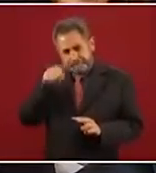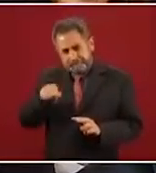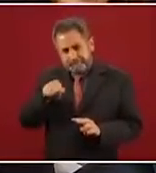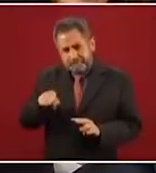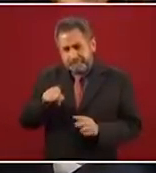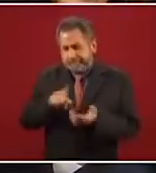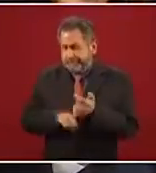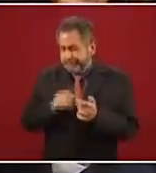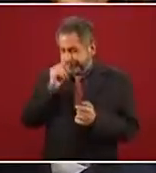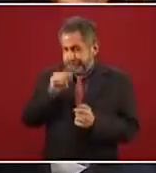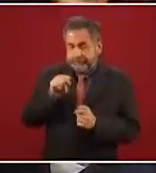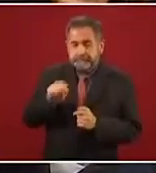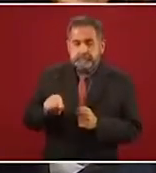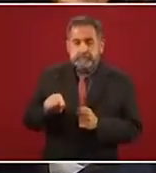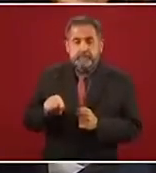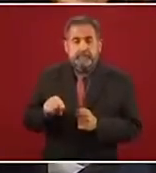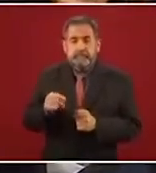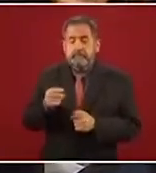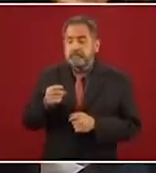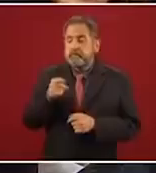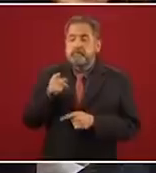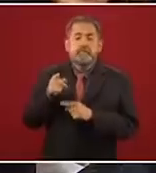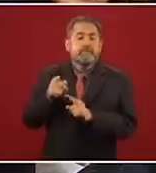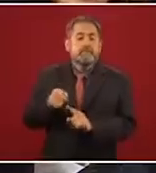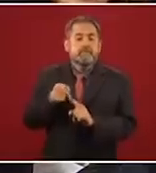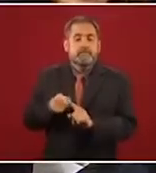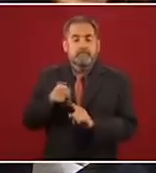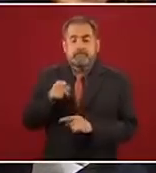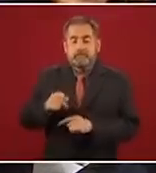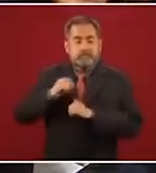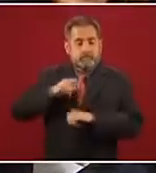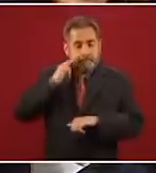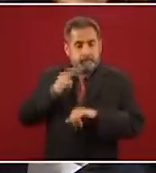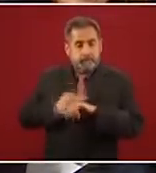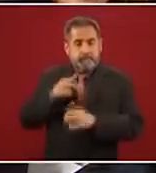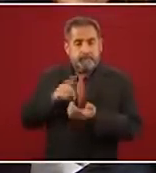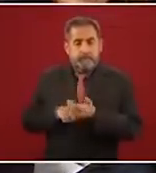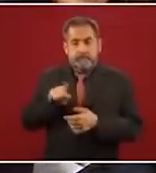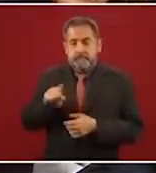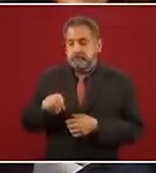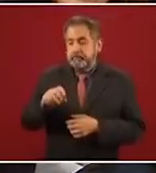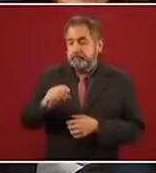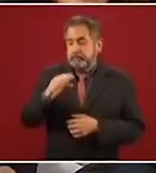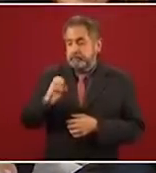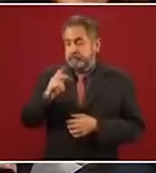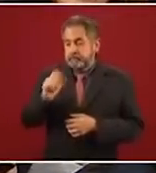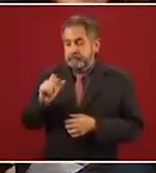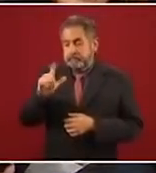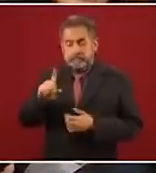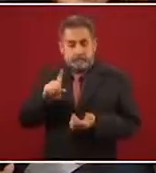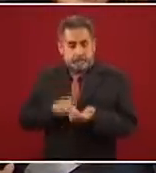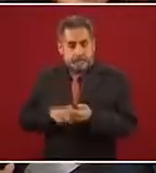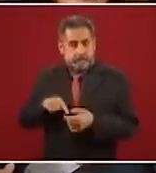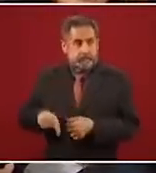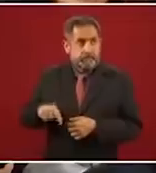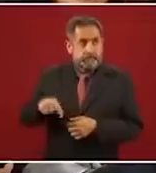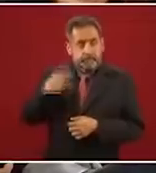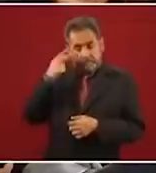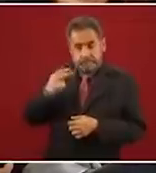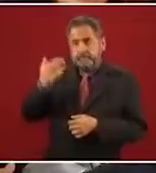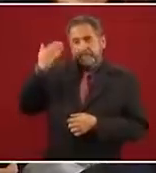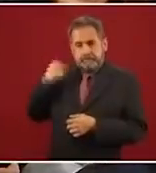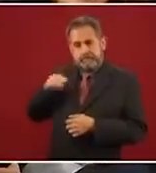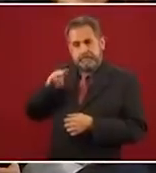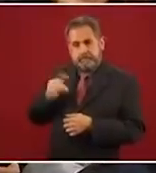filón. La secretaria, la titular de la CEPAL, aquí mismo en mayo del año pasado, si